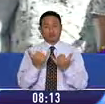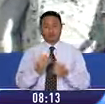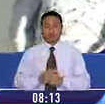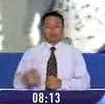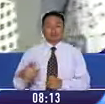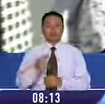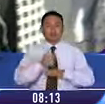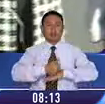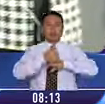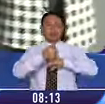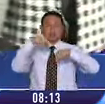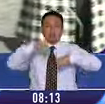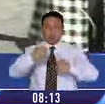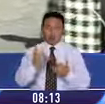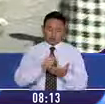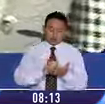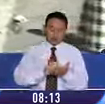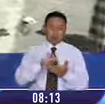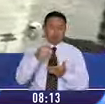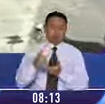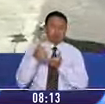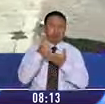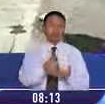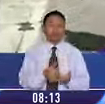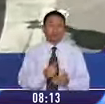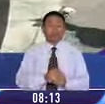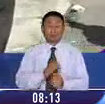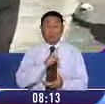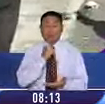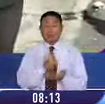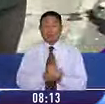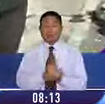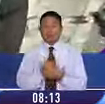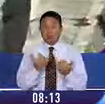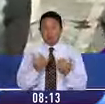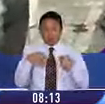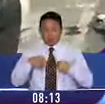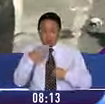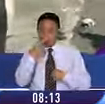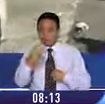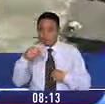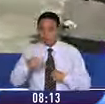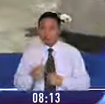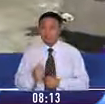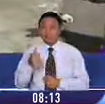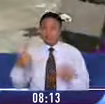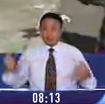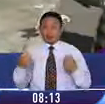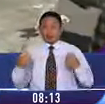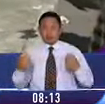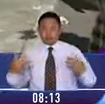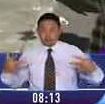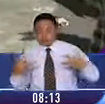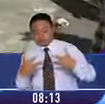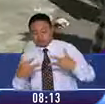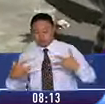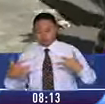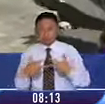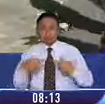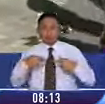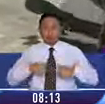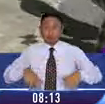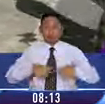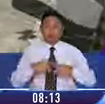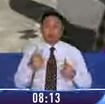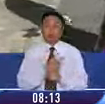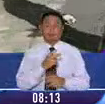autoridades tomen los correctivos y cartas en el asunto, porque si es verdad, nosotros hemos presenciado ya casi algunos accidentes justamente en esta que es una zona